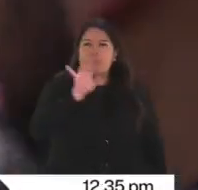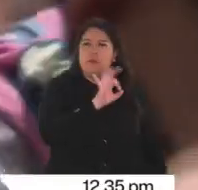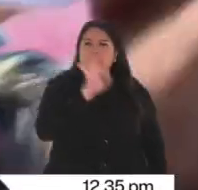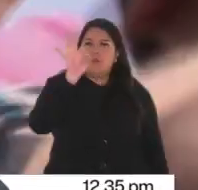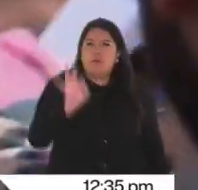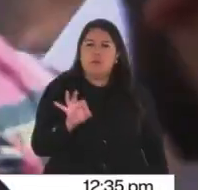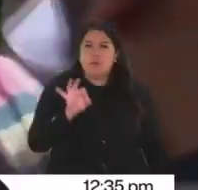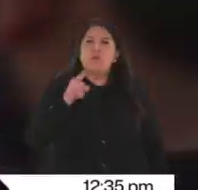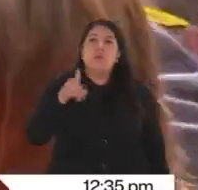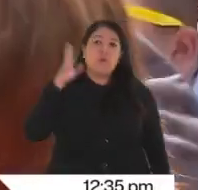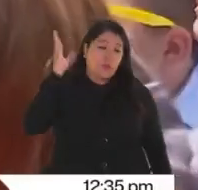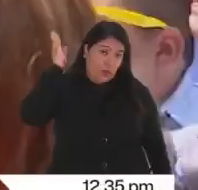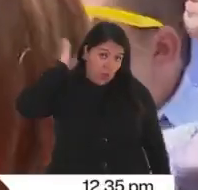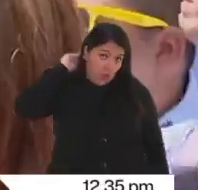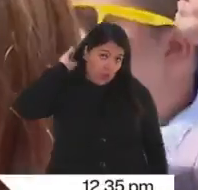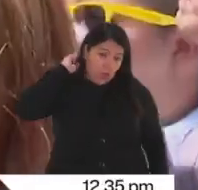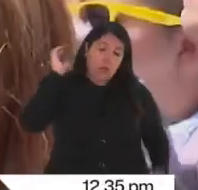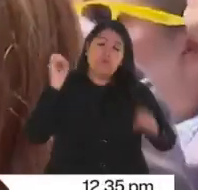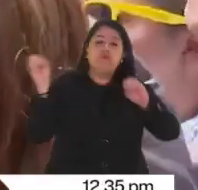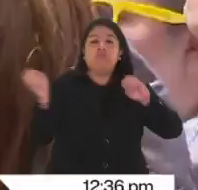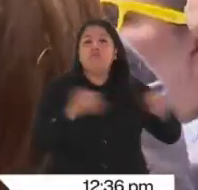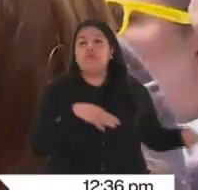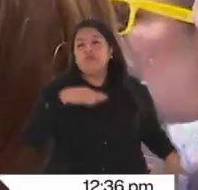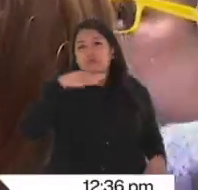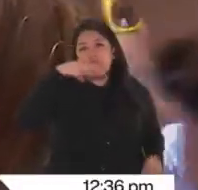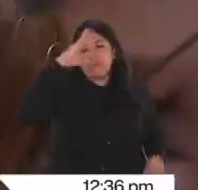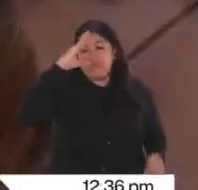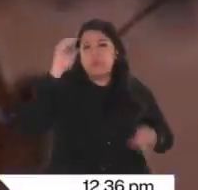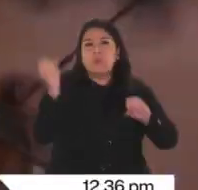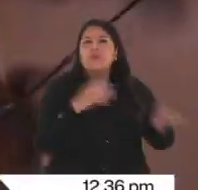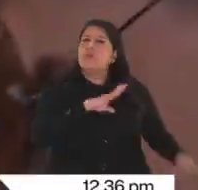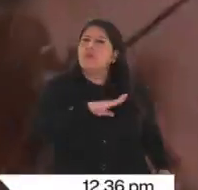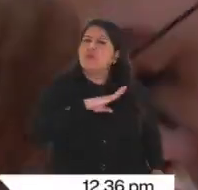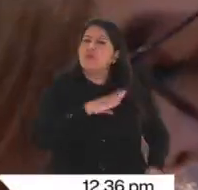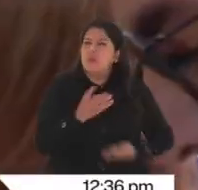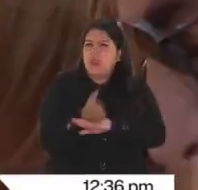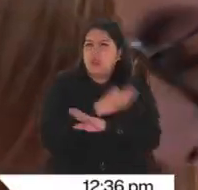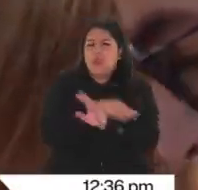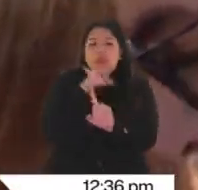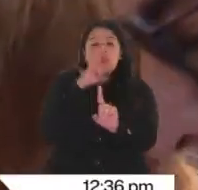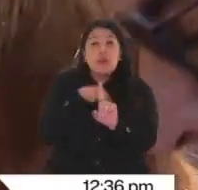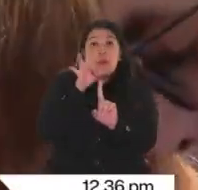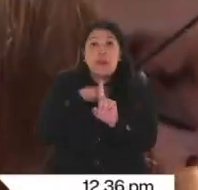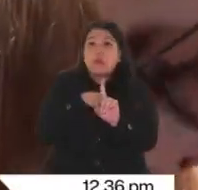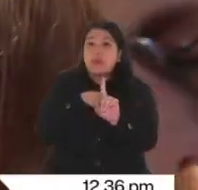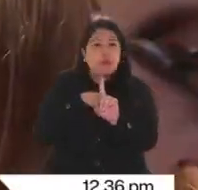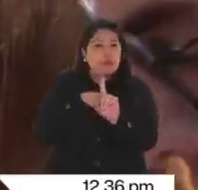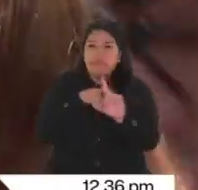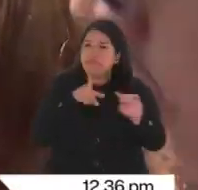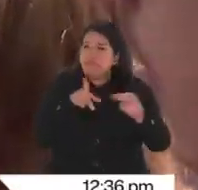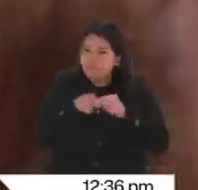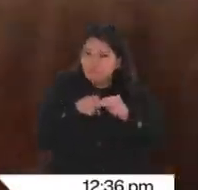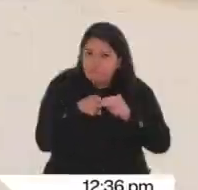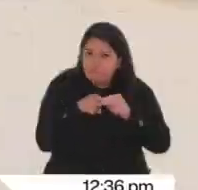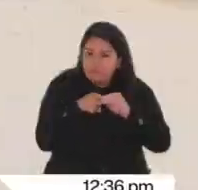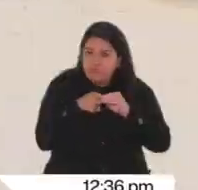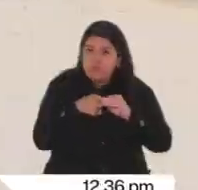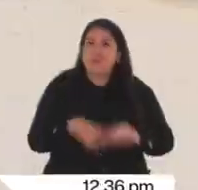Daniel Quintero deja el cargo como alcalde de Medellín 3 meses antes de terminar su mandato.